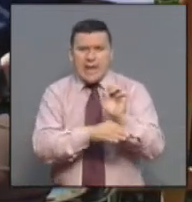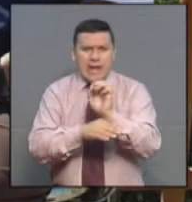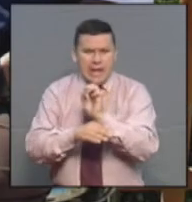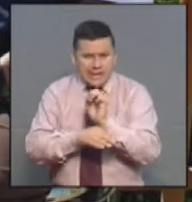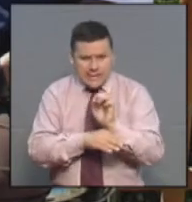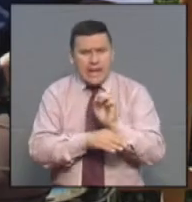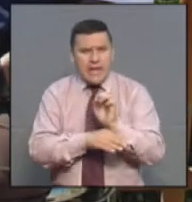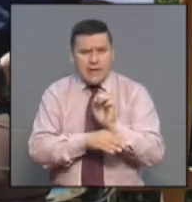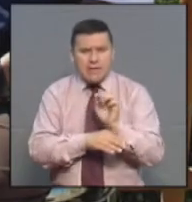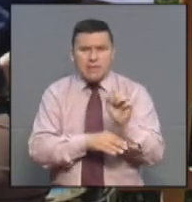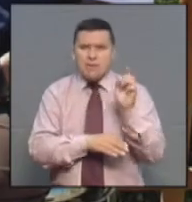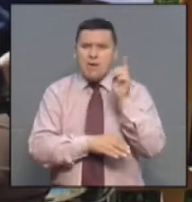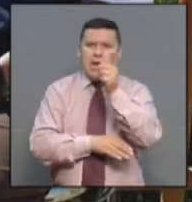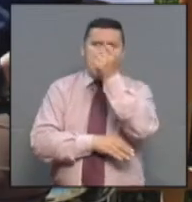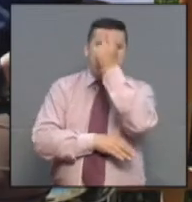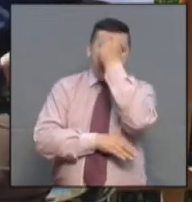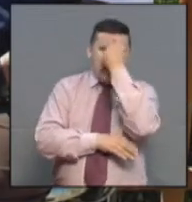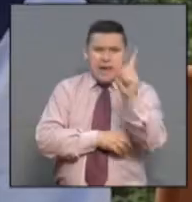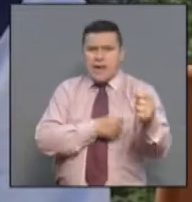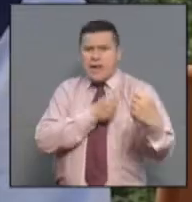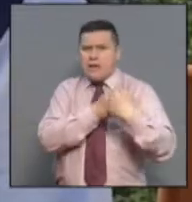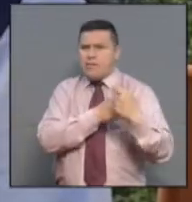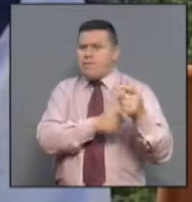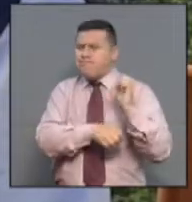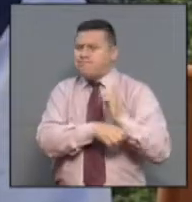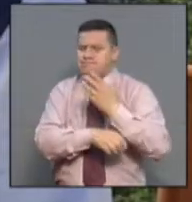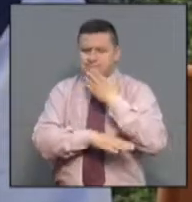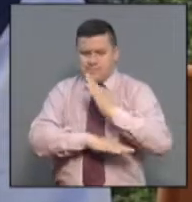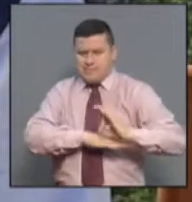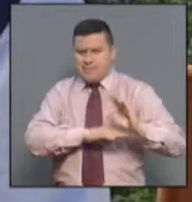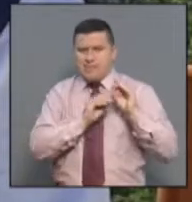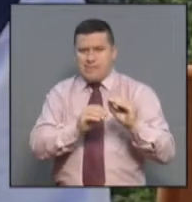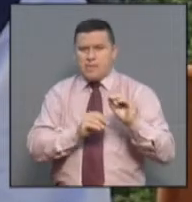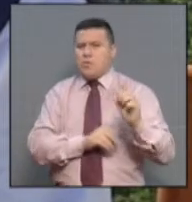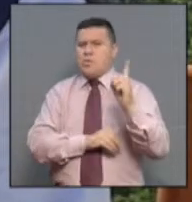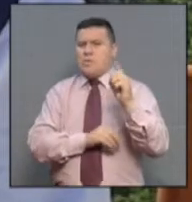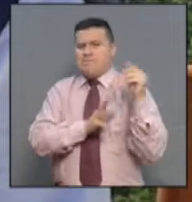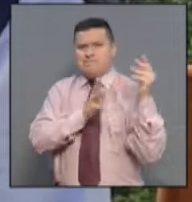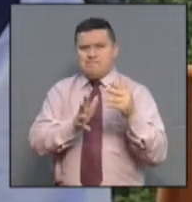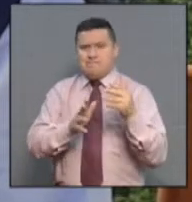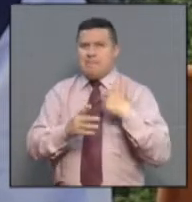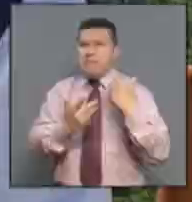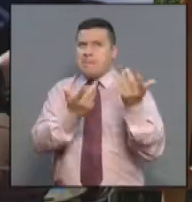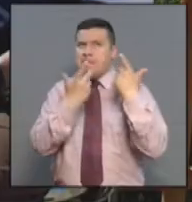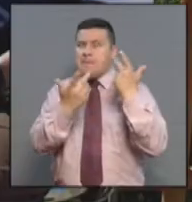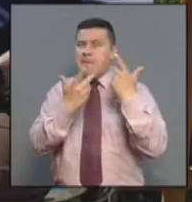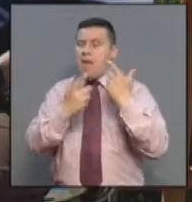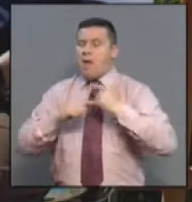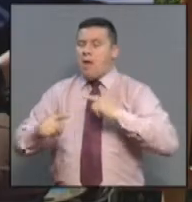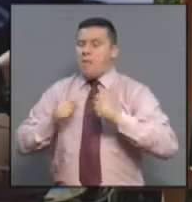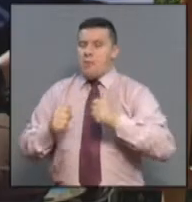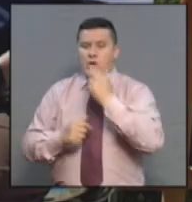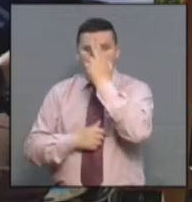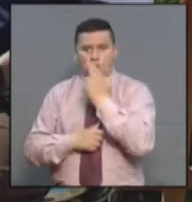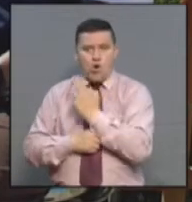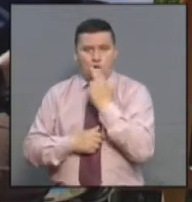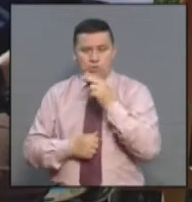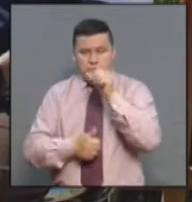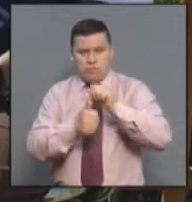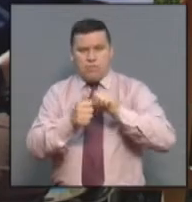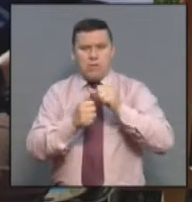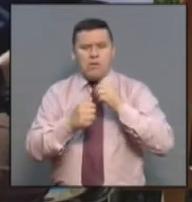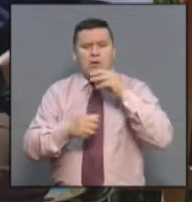públicas nos tengan como un aliado estratégico, como número uno para capacitarse y así poder cumplir cada una de